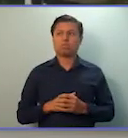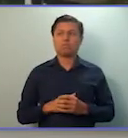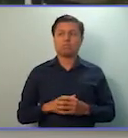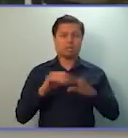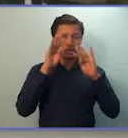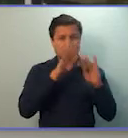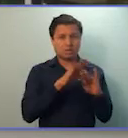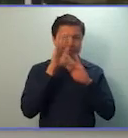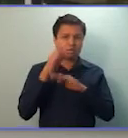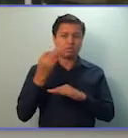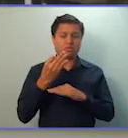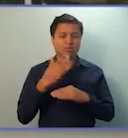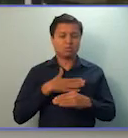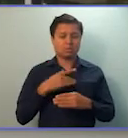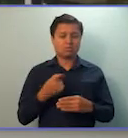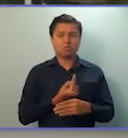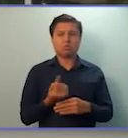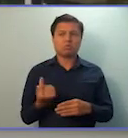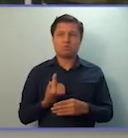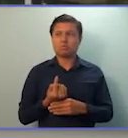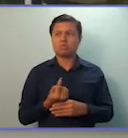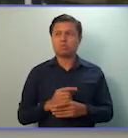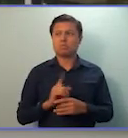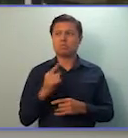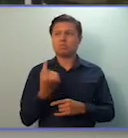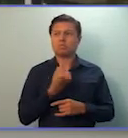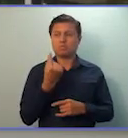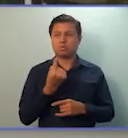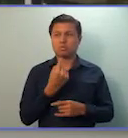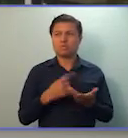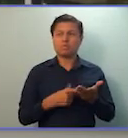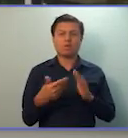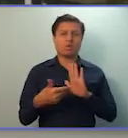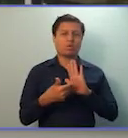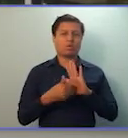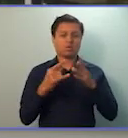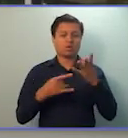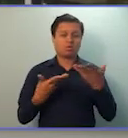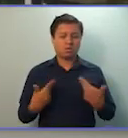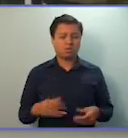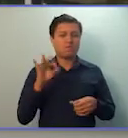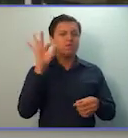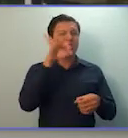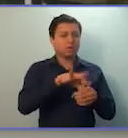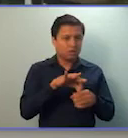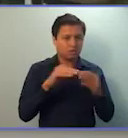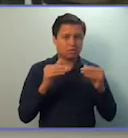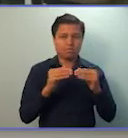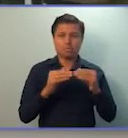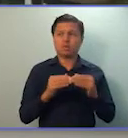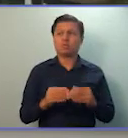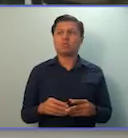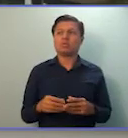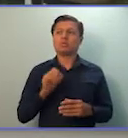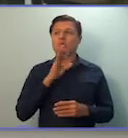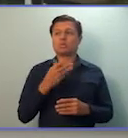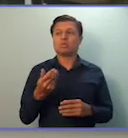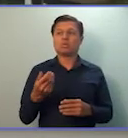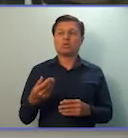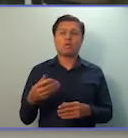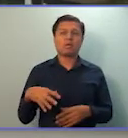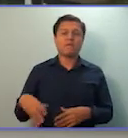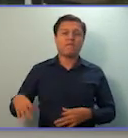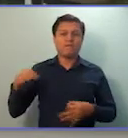tolerancia que se deben de tener sobre estas personas estas cosas no solamente veces se les violenta a su derecho a votar sino que a veces son acusadas de falsedad material